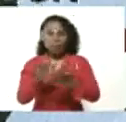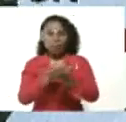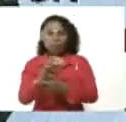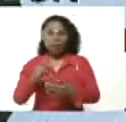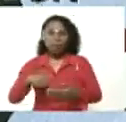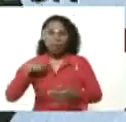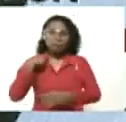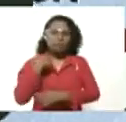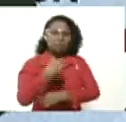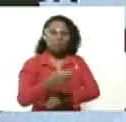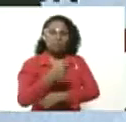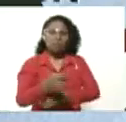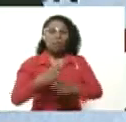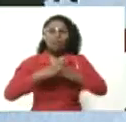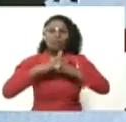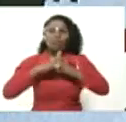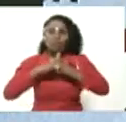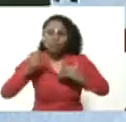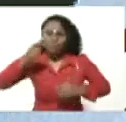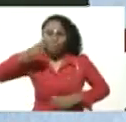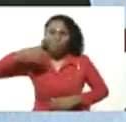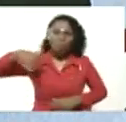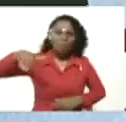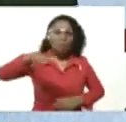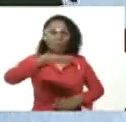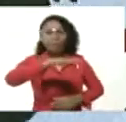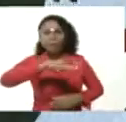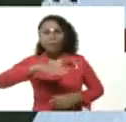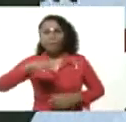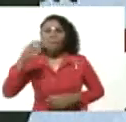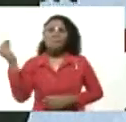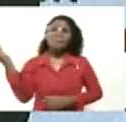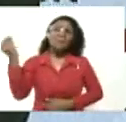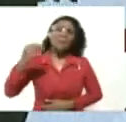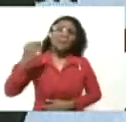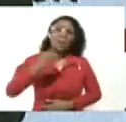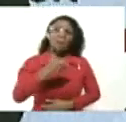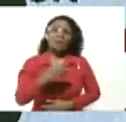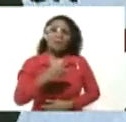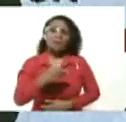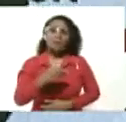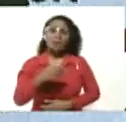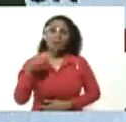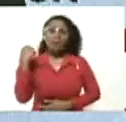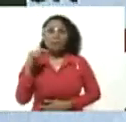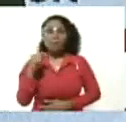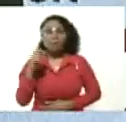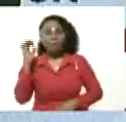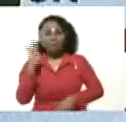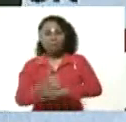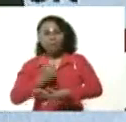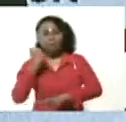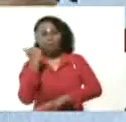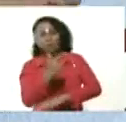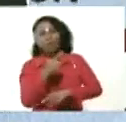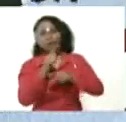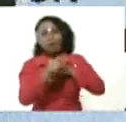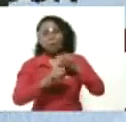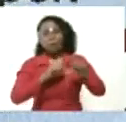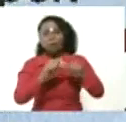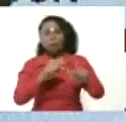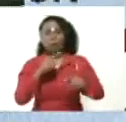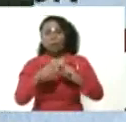pagado todos los pueblos. Mucho más precisamente los que menos culpa tuvieron en esos procesos. Y este